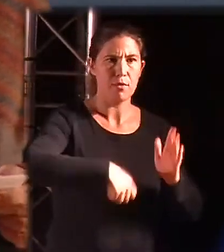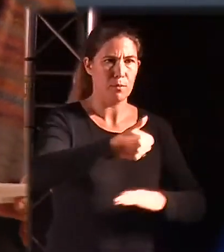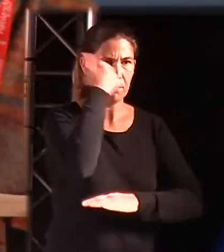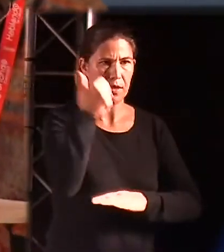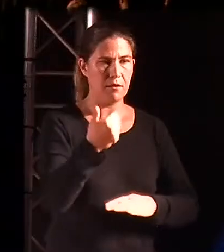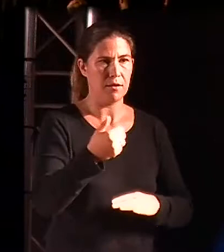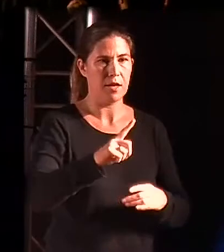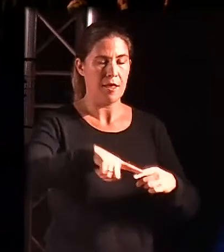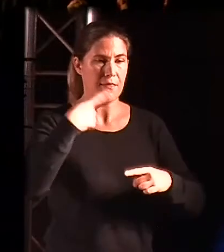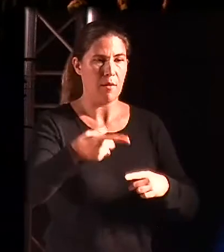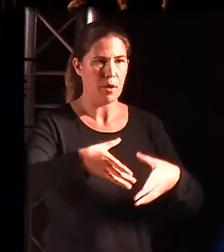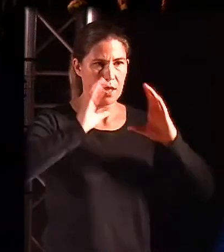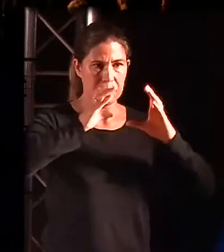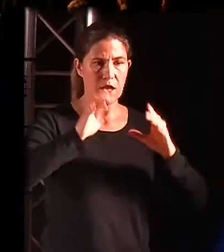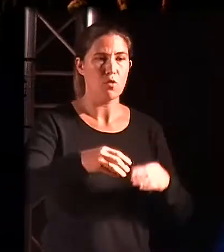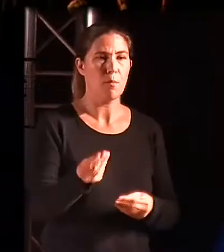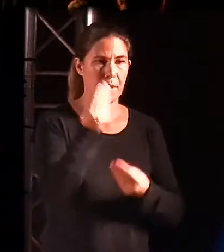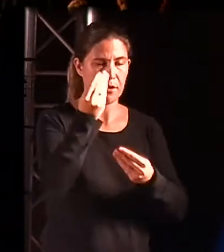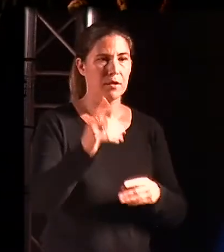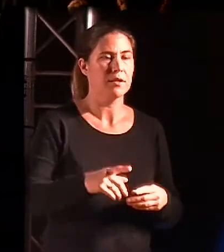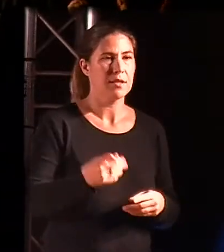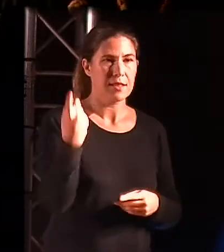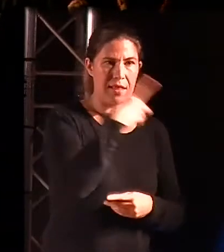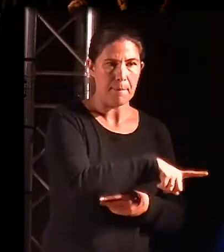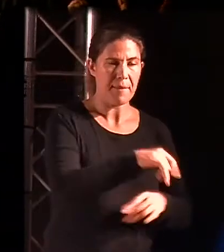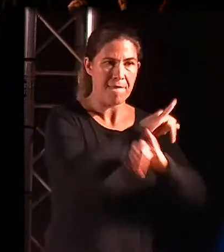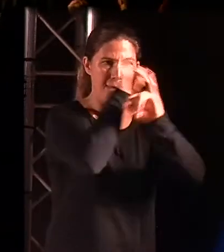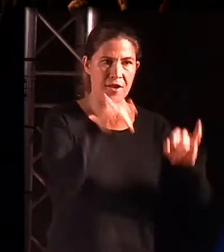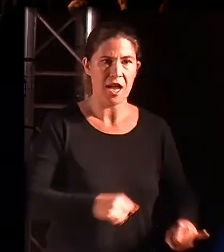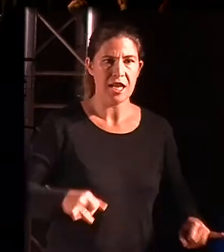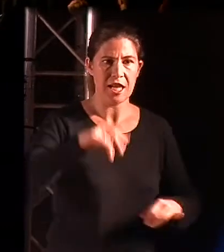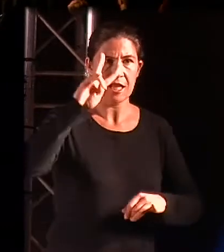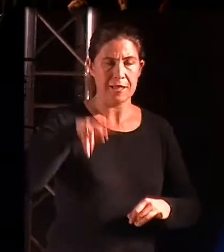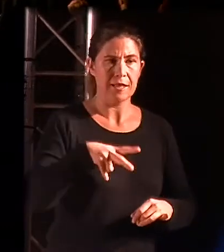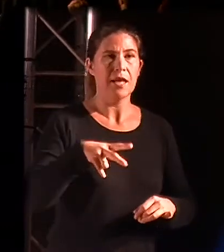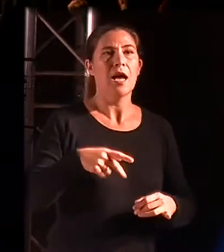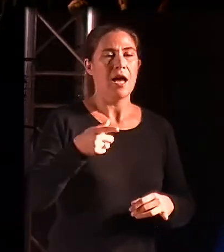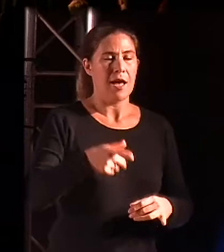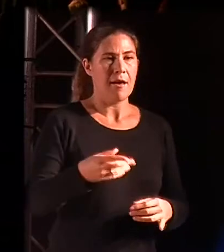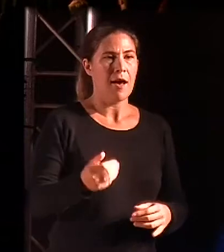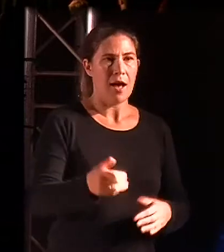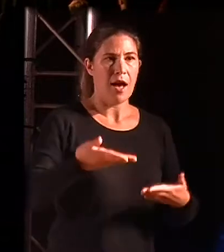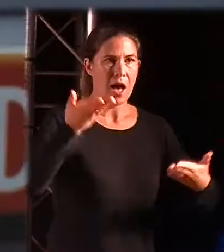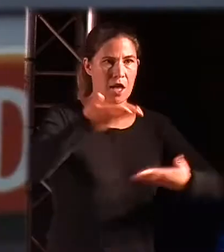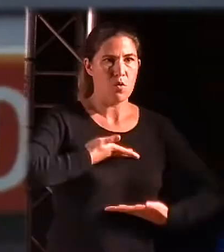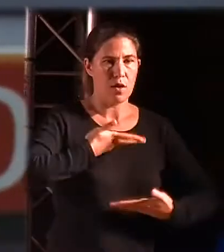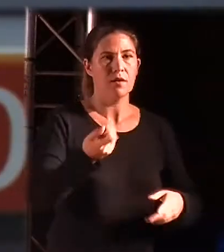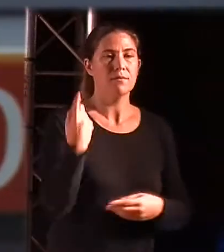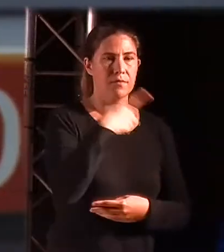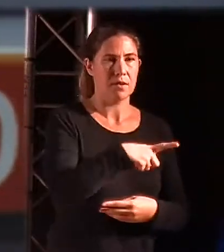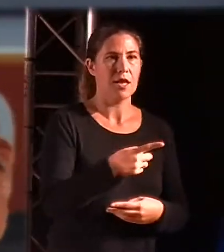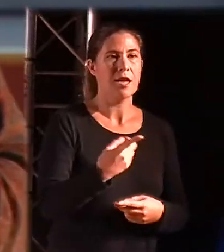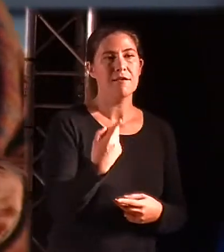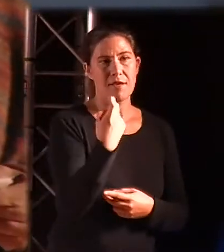desayuno. También se ha visto que ser feliz ayuda a no cometer errores, lo cual es un poco raro porque necesitamos no